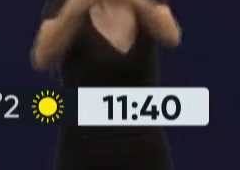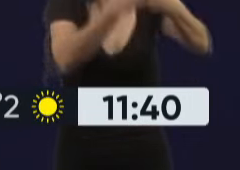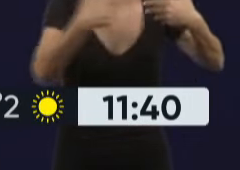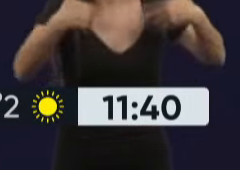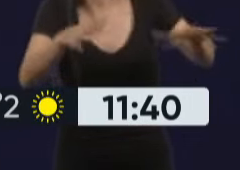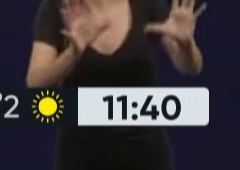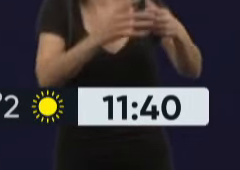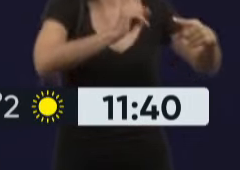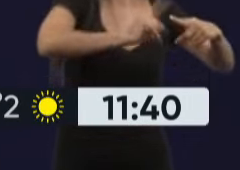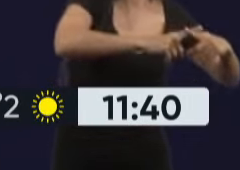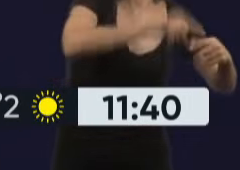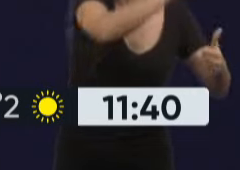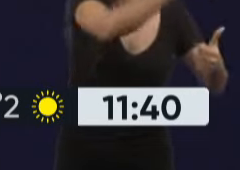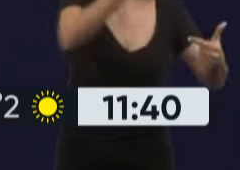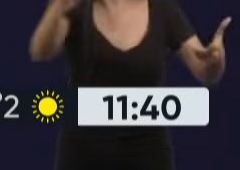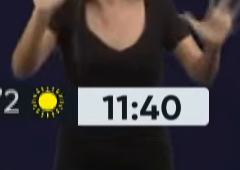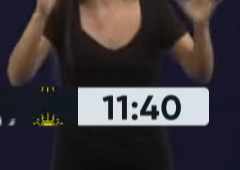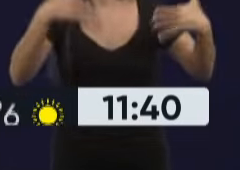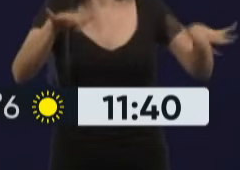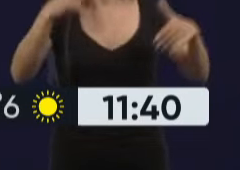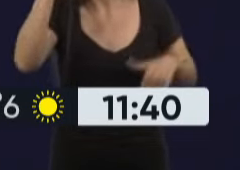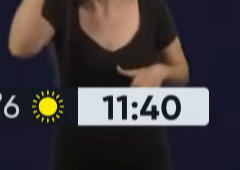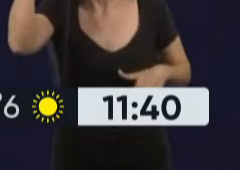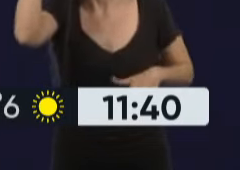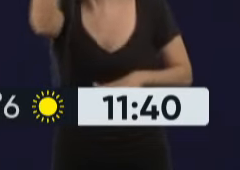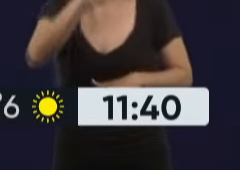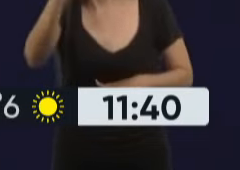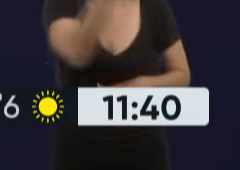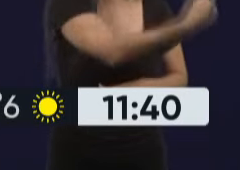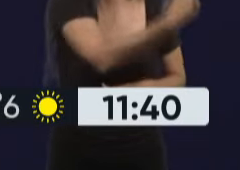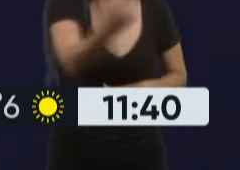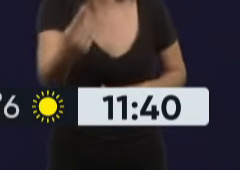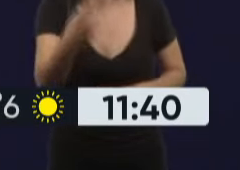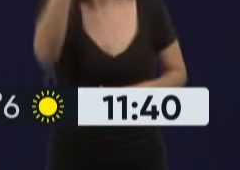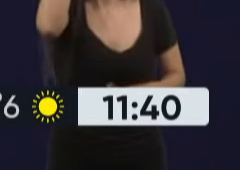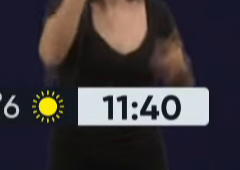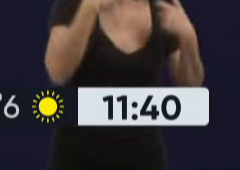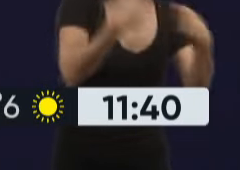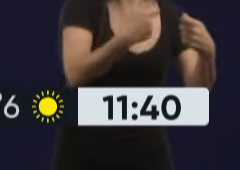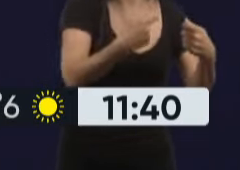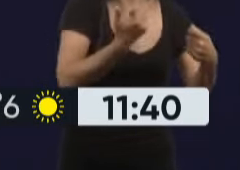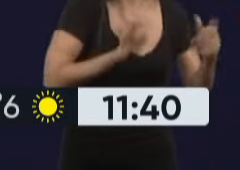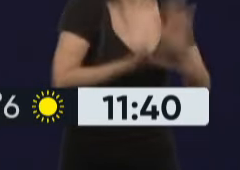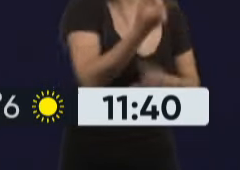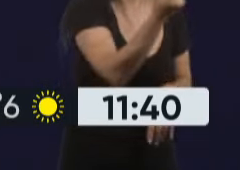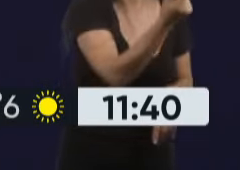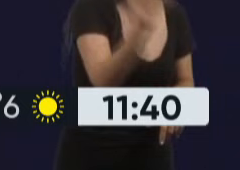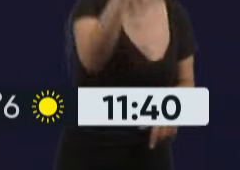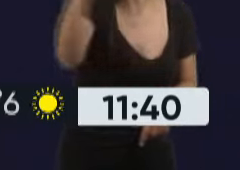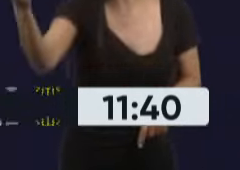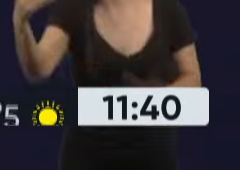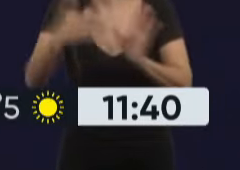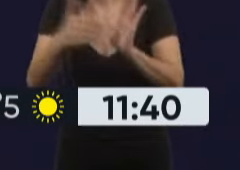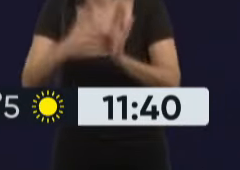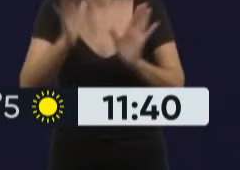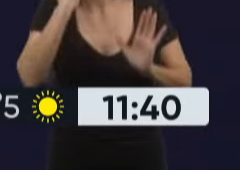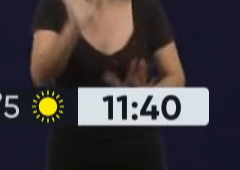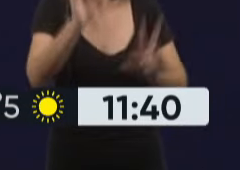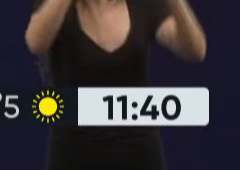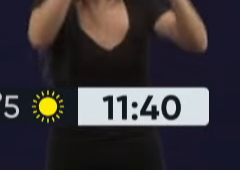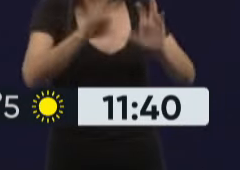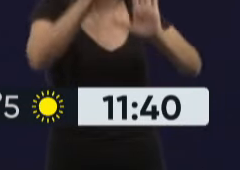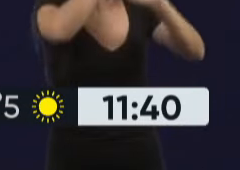independientemente de lo que después opine cada uno de En qué gastar más o menos pero en la metodología creo que no debe haber discusión